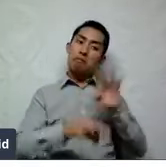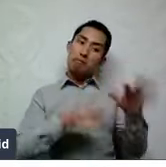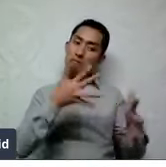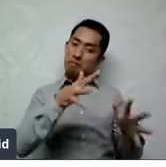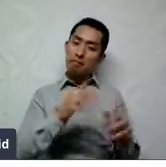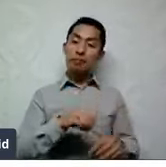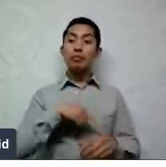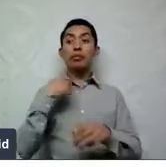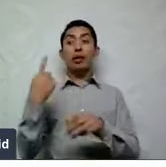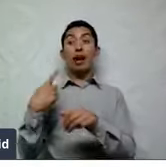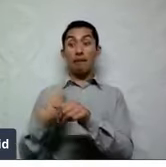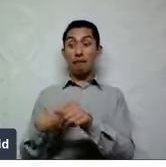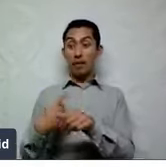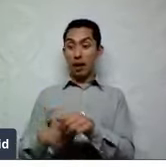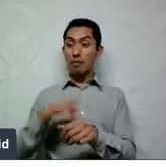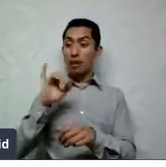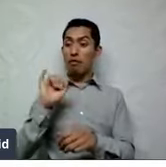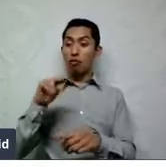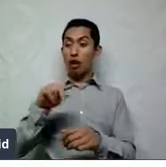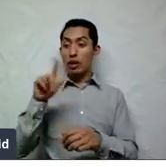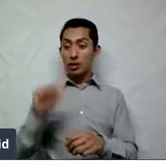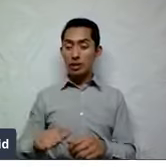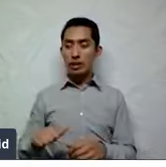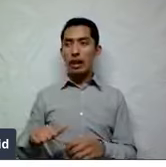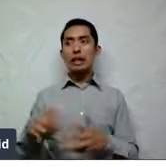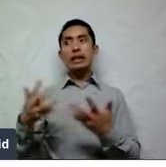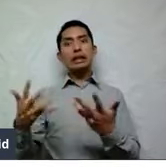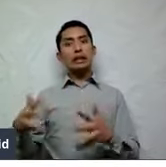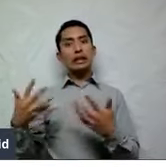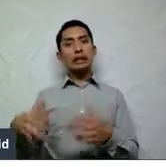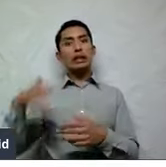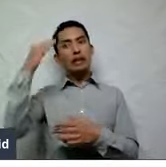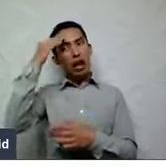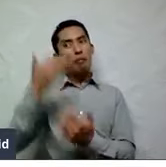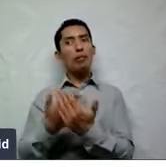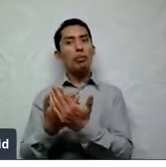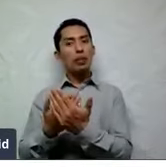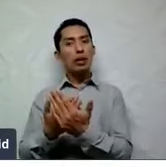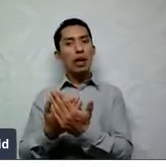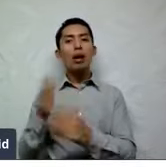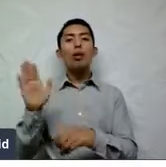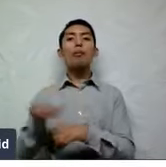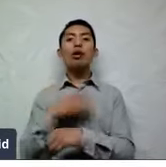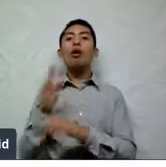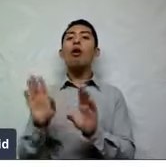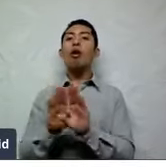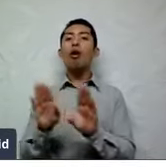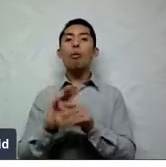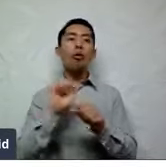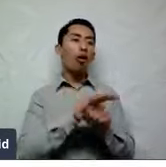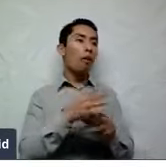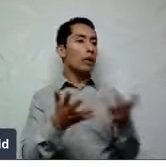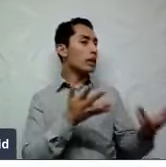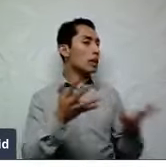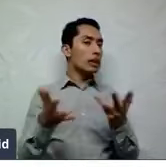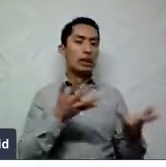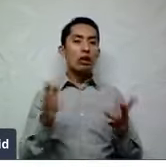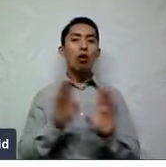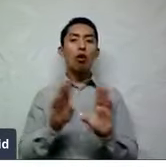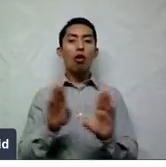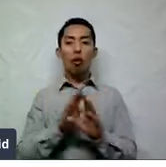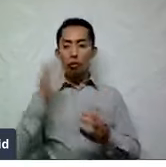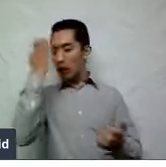es influenza, pues nos vamos a tardar un poquito en dar todo lo demás porque estamos pensando en COVID. Entonces se atrasa el